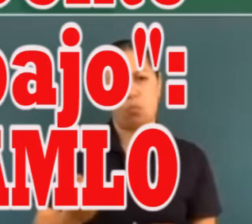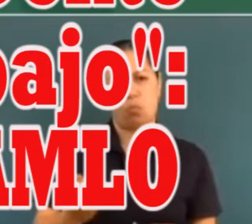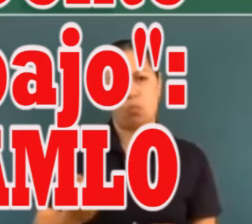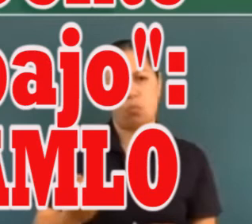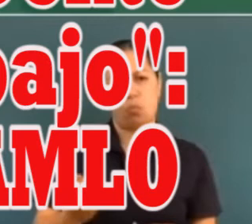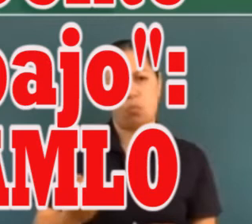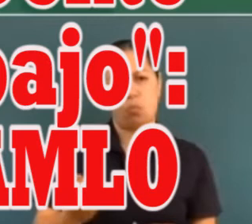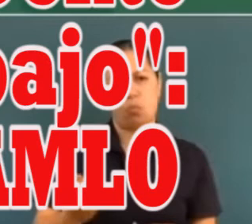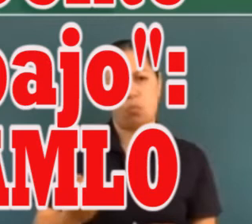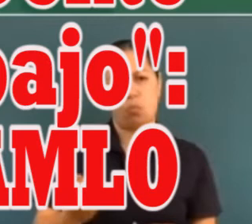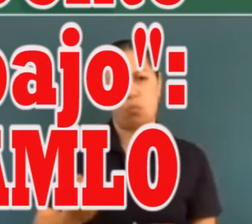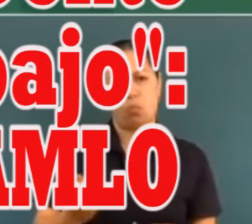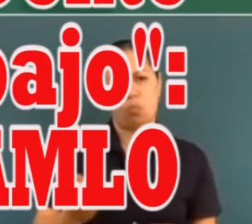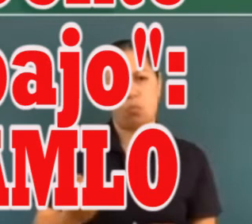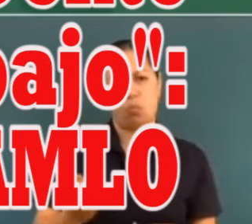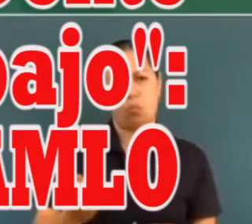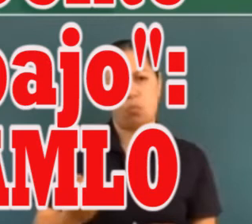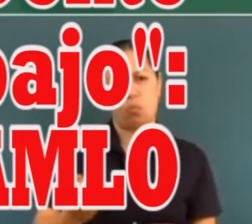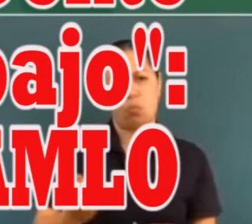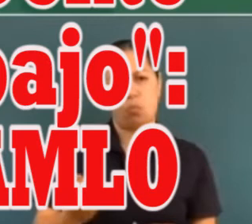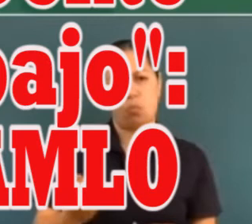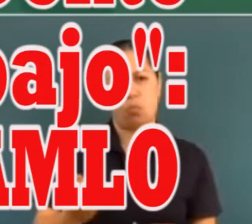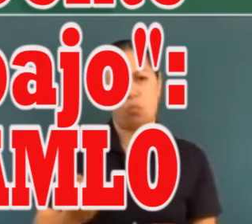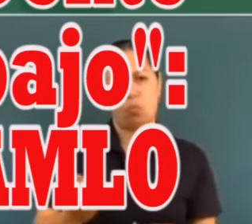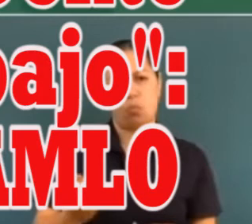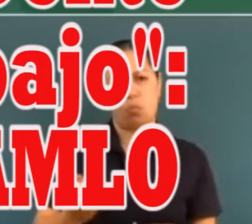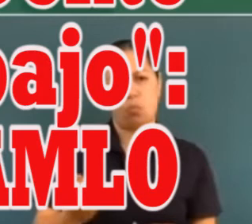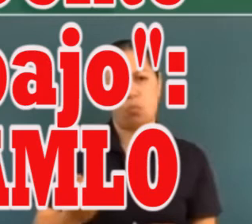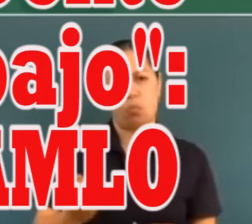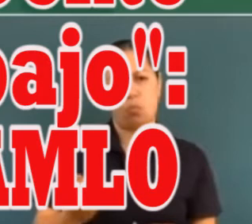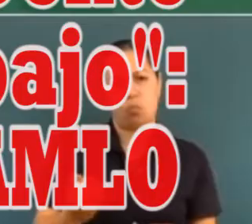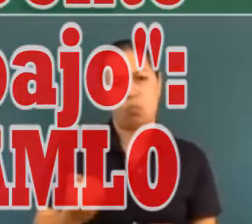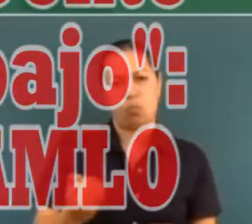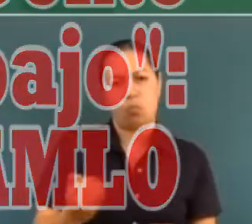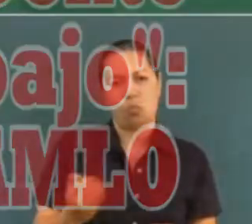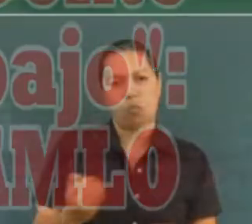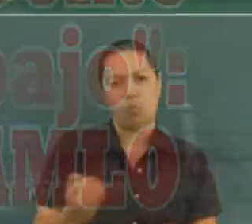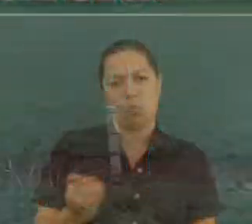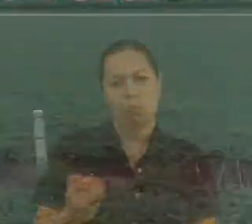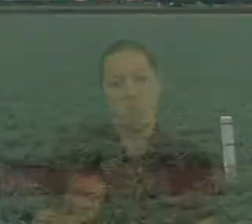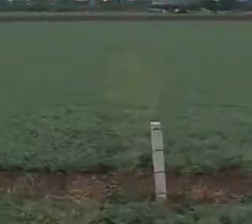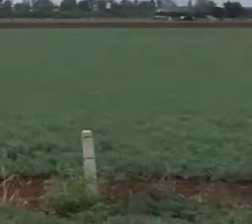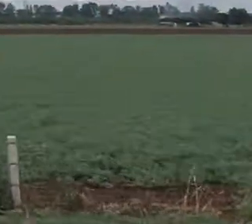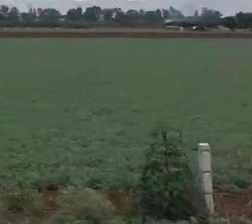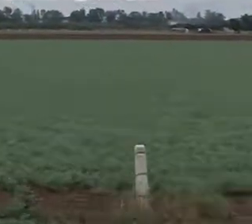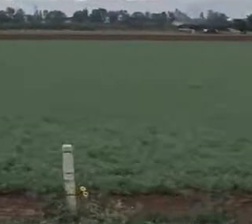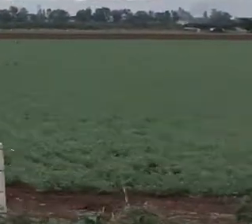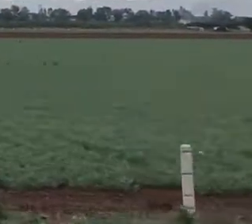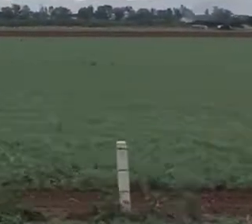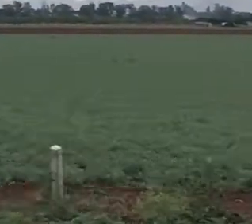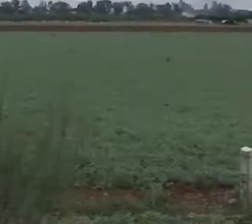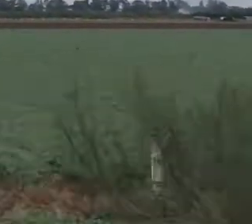Sinaloa es eso, es producción, es gente de trabajo.